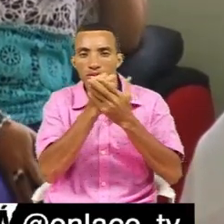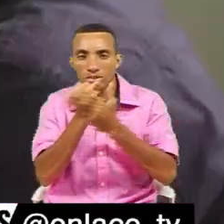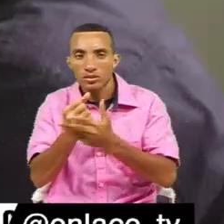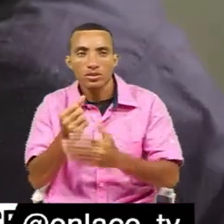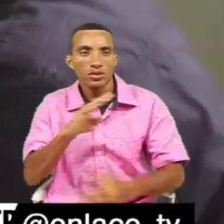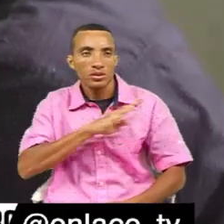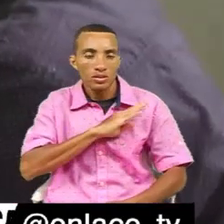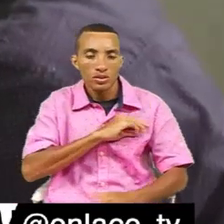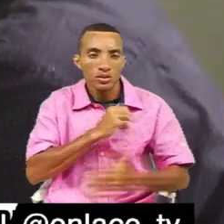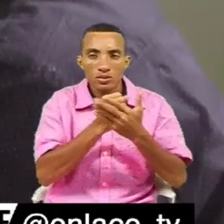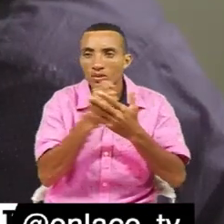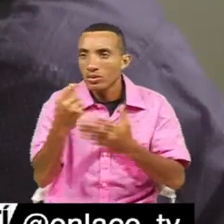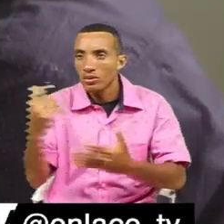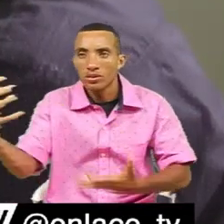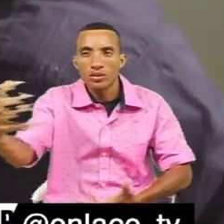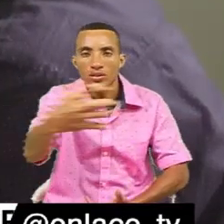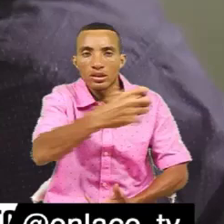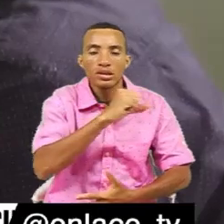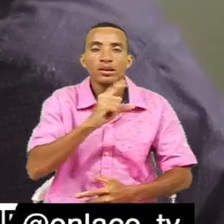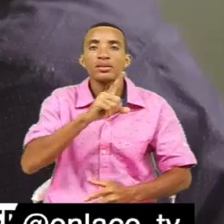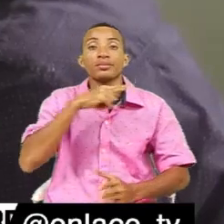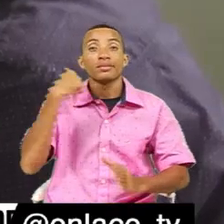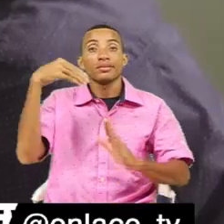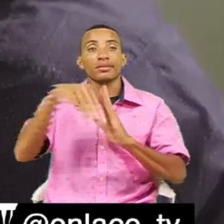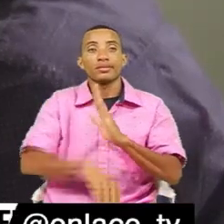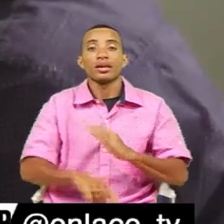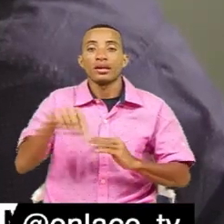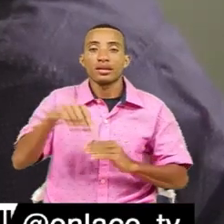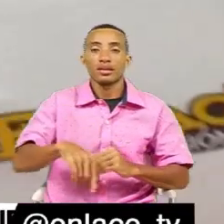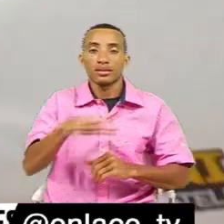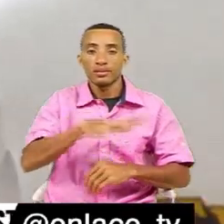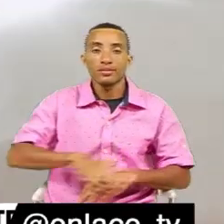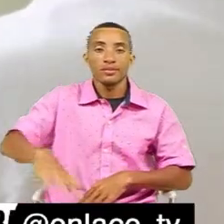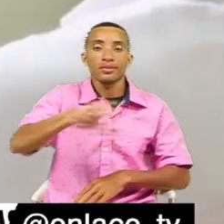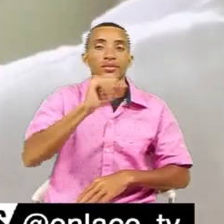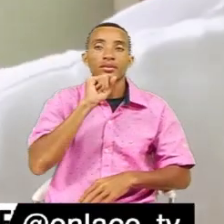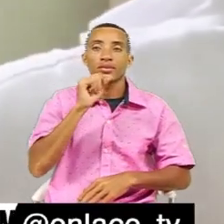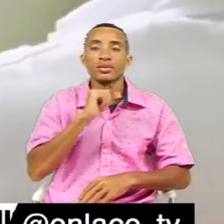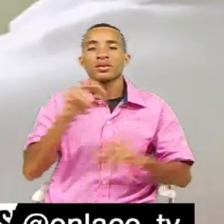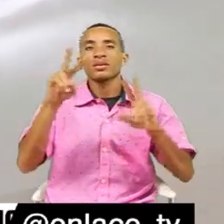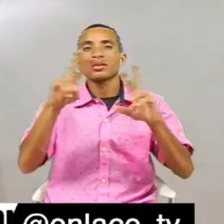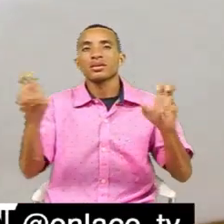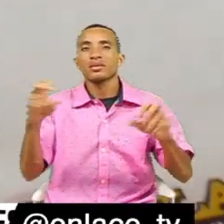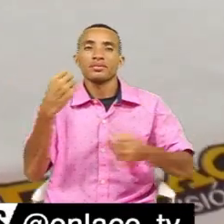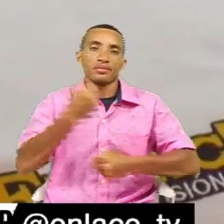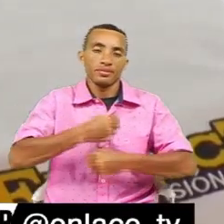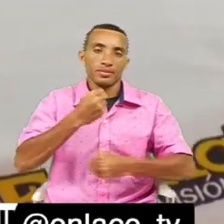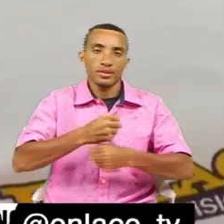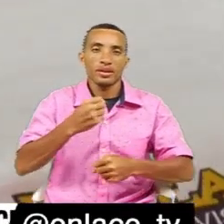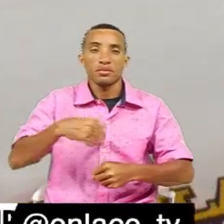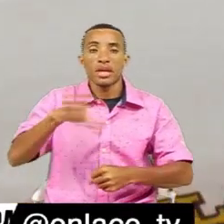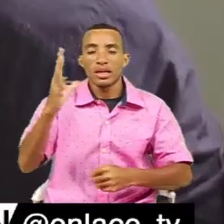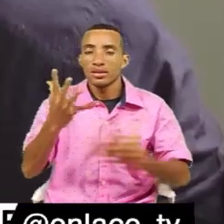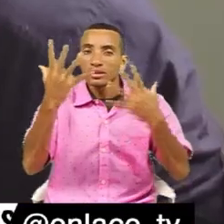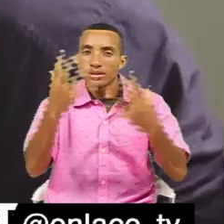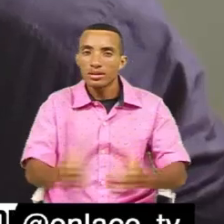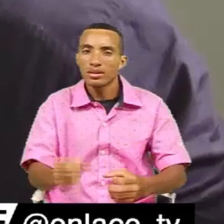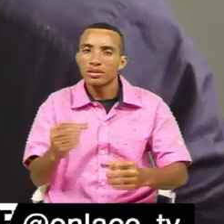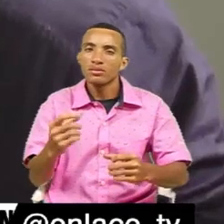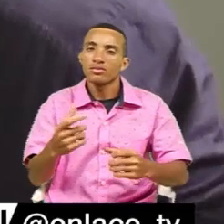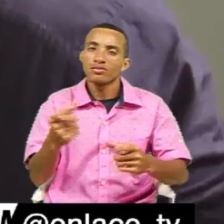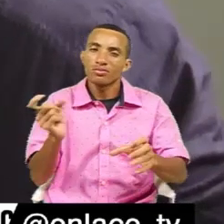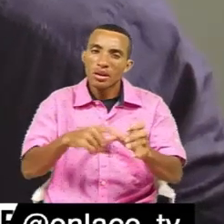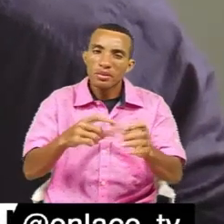recursos para poder superar la crisis que afronta el puerto petrolero. El tema del empleo es una de las principales iniciativas de este grupo, según lo ha expresado